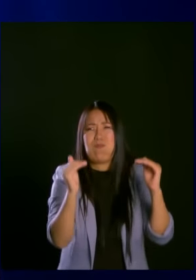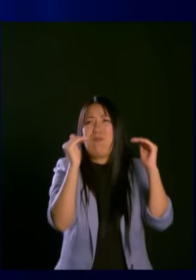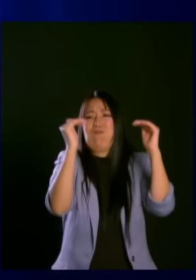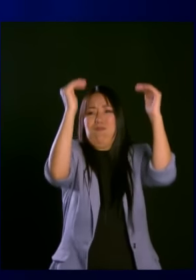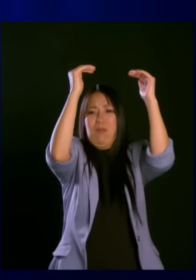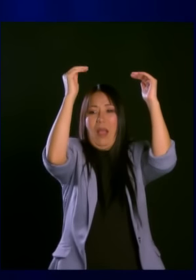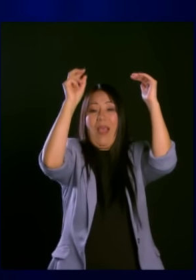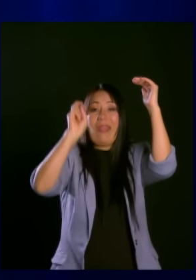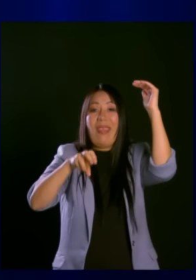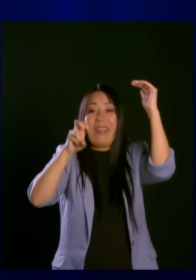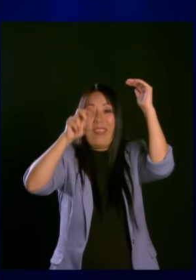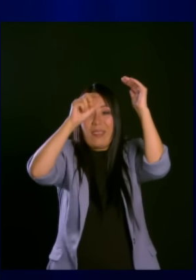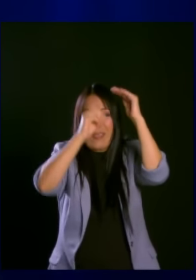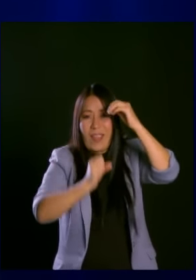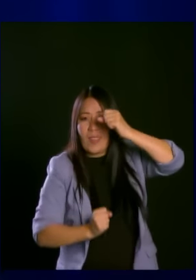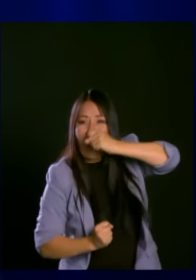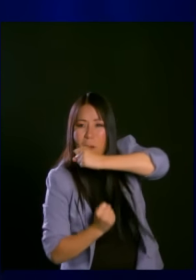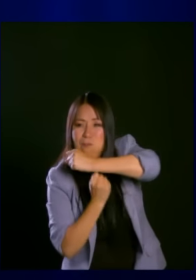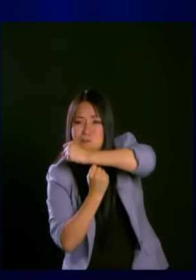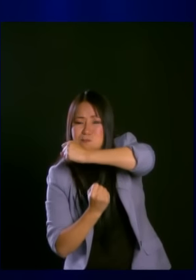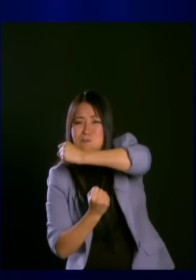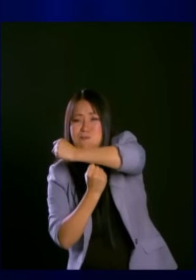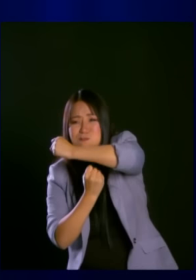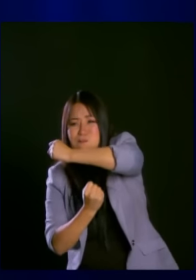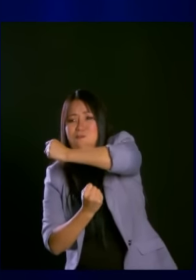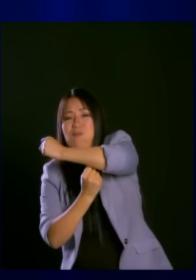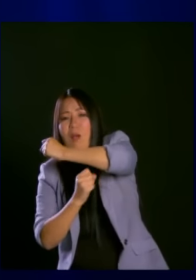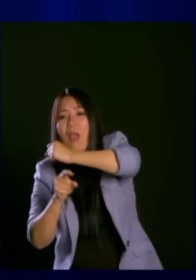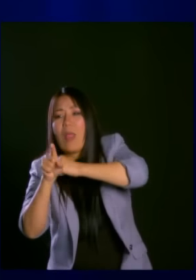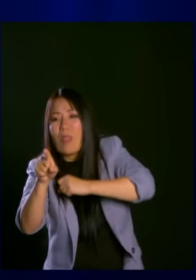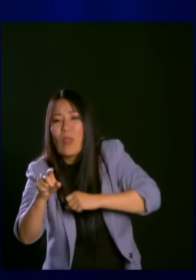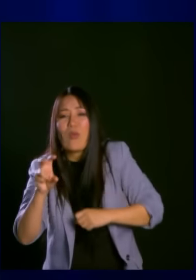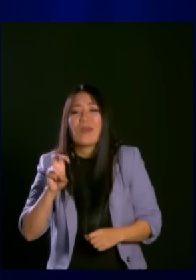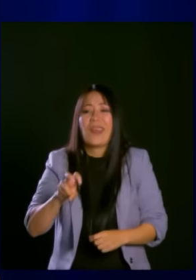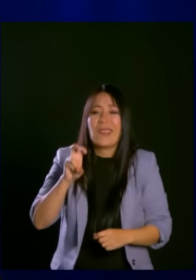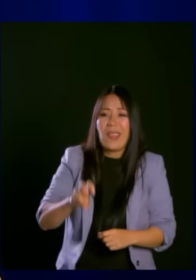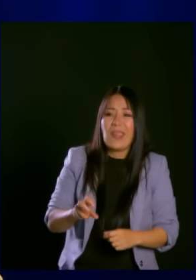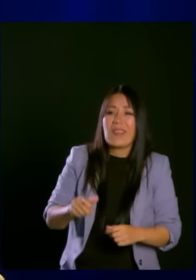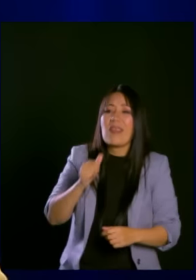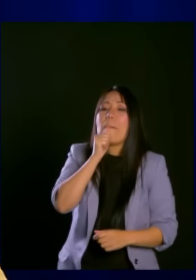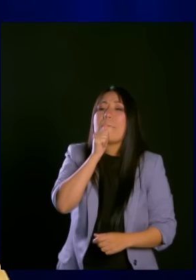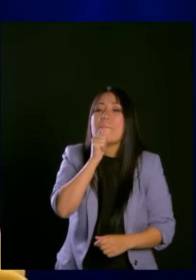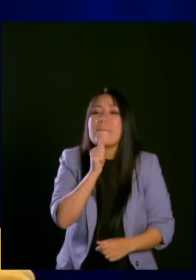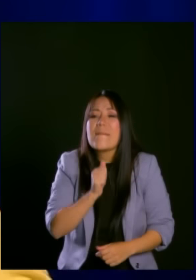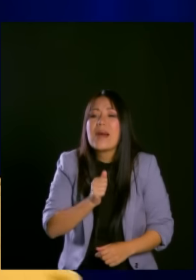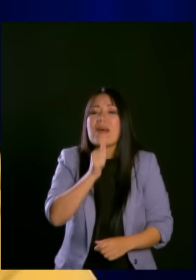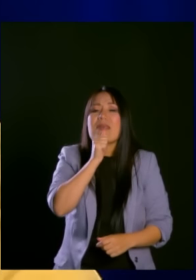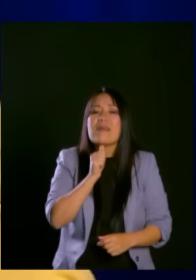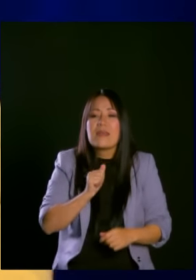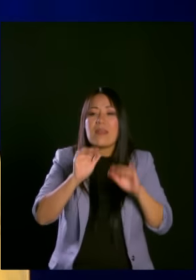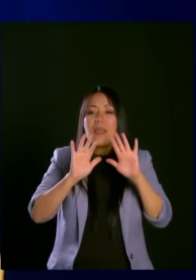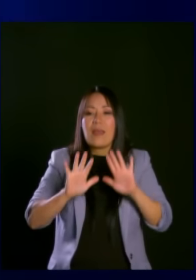te tengo años poniendo cimiento, es porque el edificio va a ser grande, no te desesperes. Yo le digo: ay, está